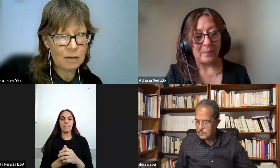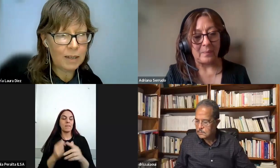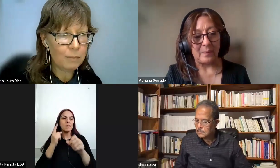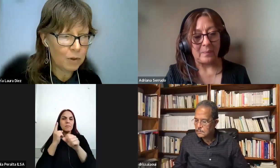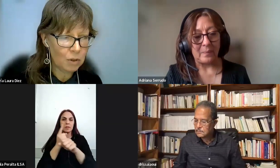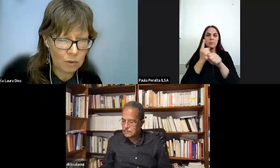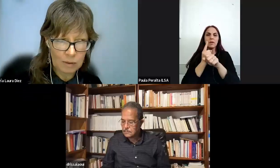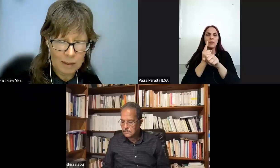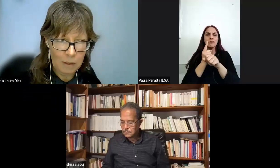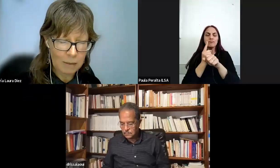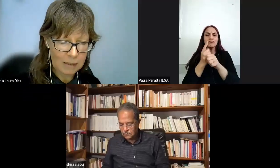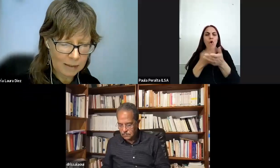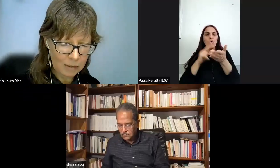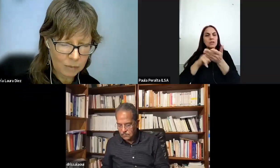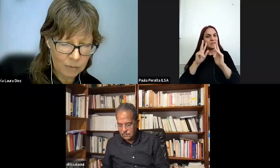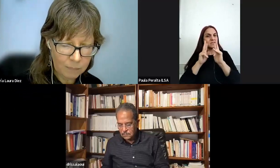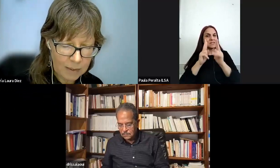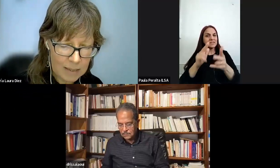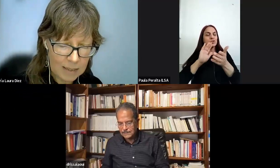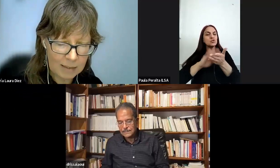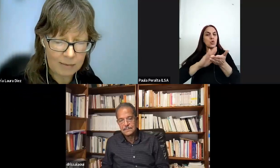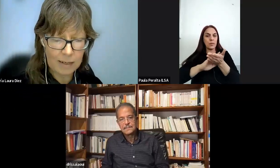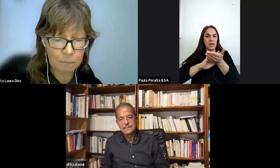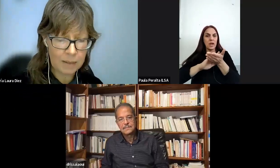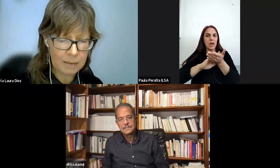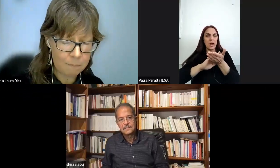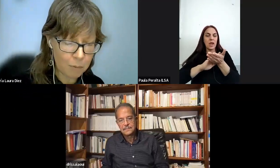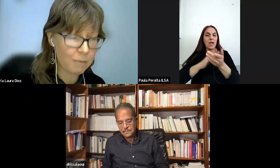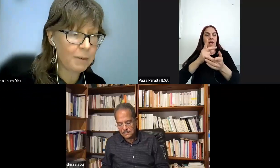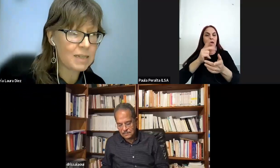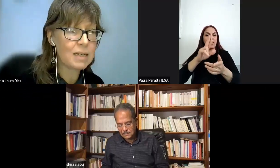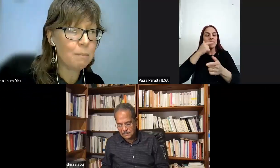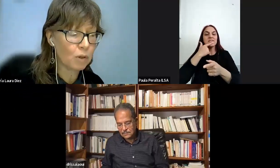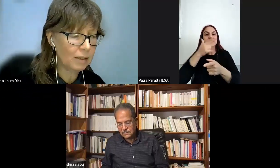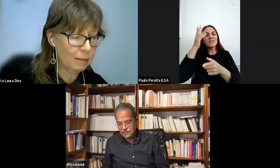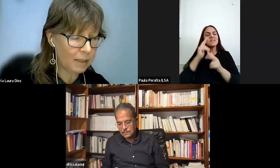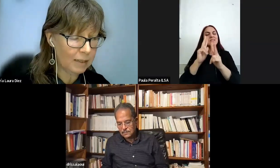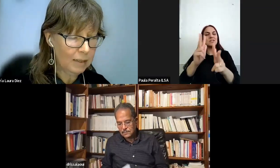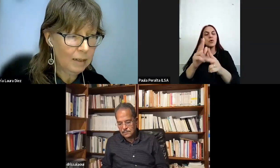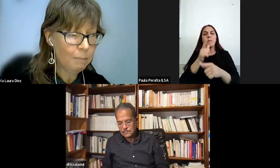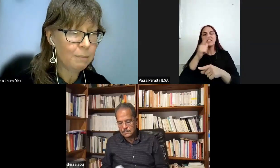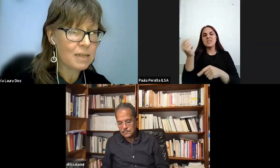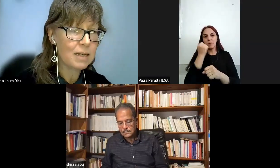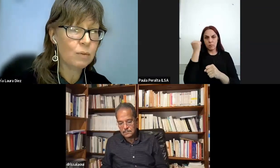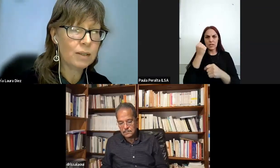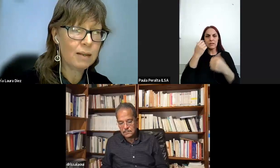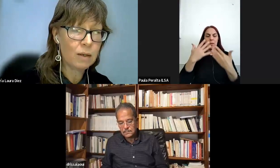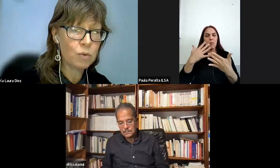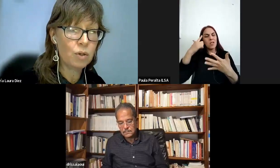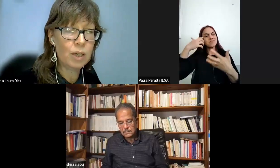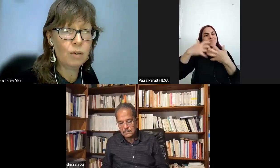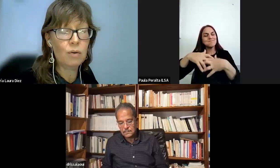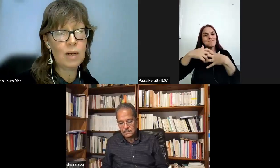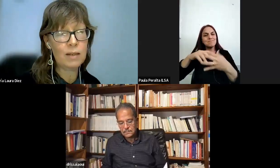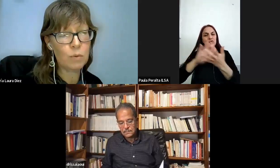retomar un poquito digamos el planteo inicial de Dris porque me parece que es importante para pensar nuestras